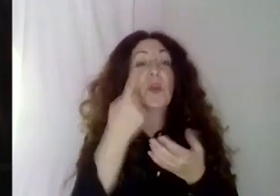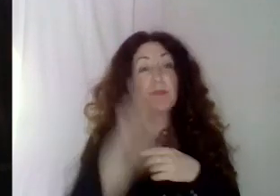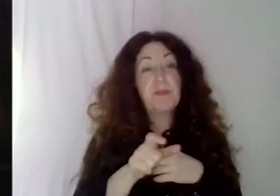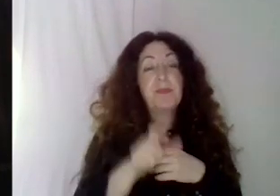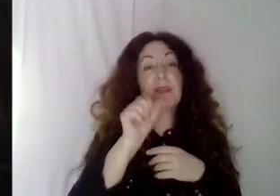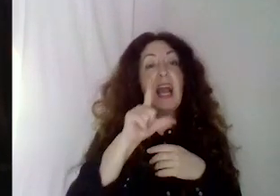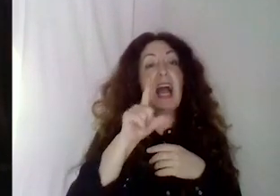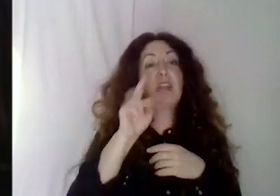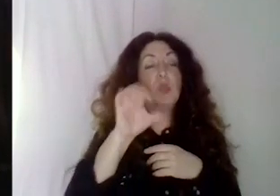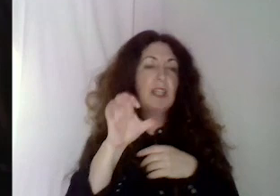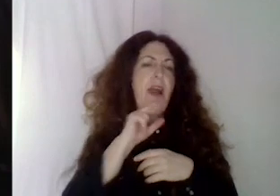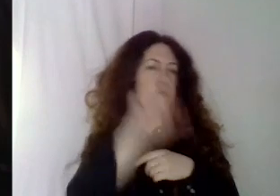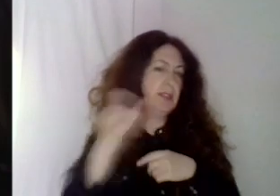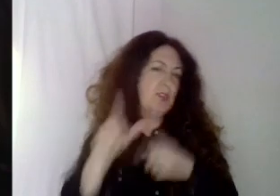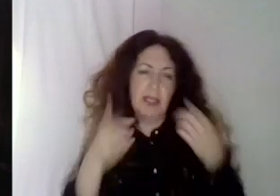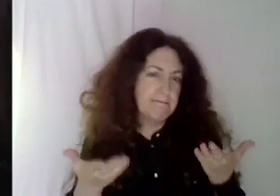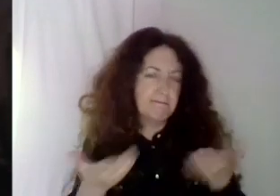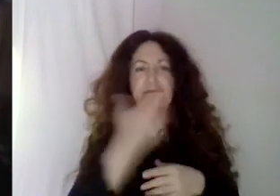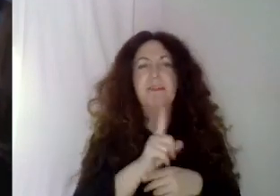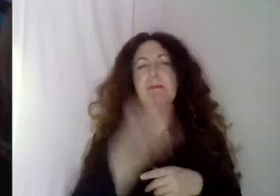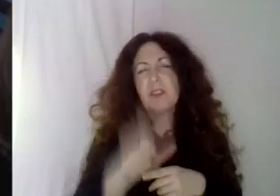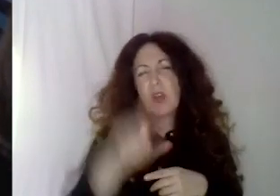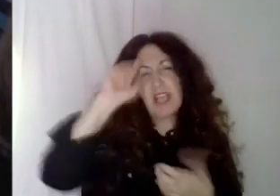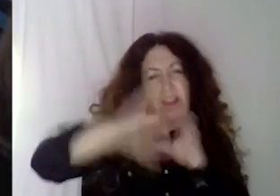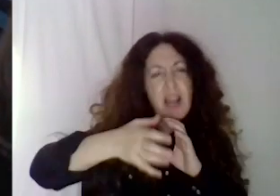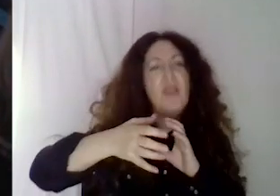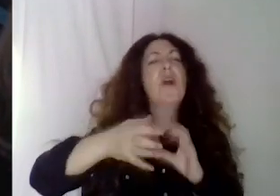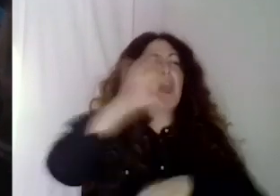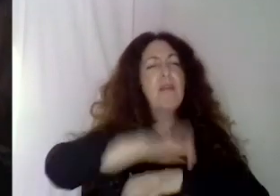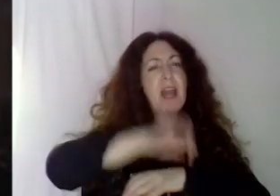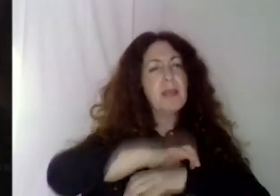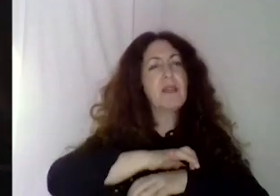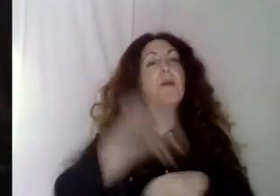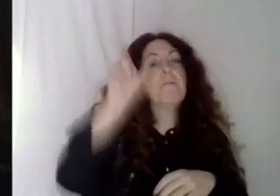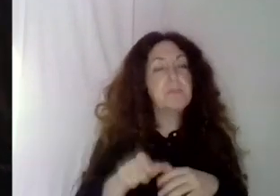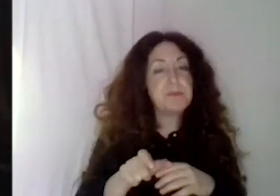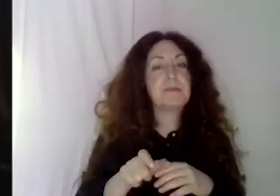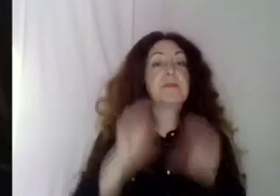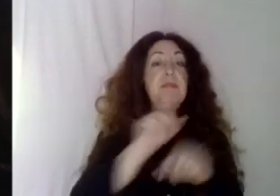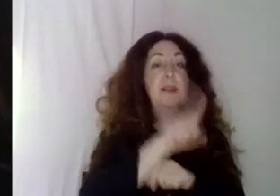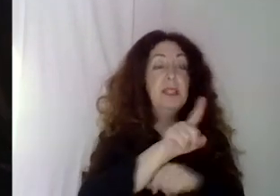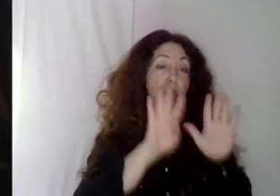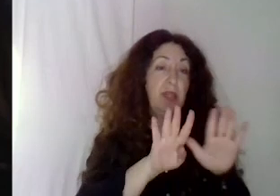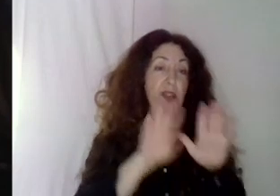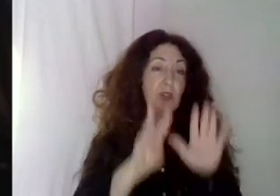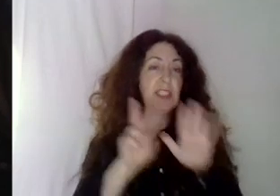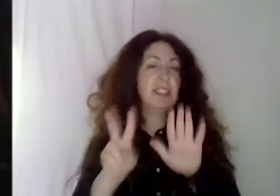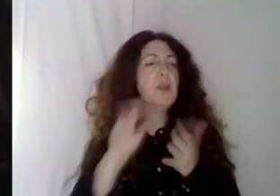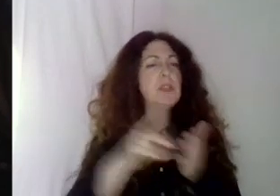pasó el suceso Althusser, no, el escándalo. No, mejor no estar. Escándalo. Fue un escándalo. ¿Por qué fue un